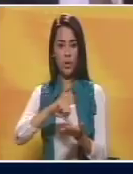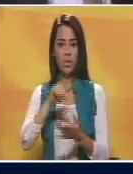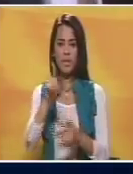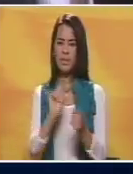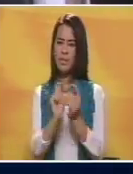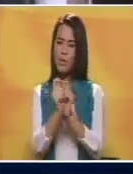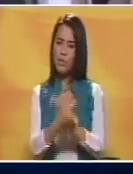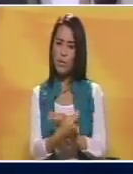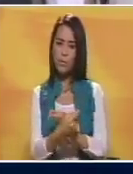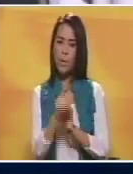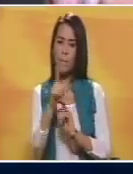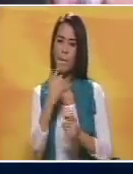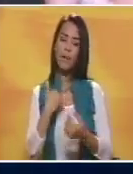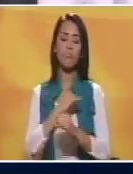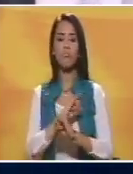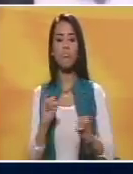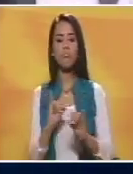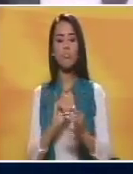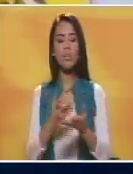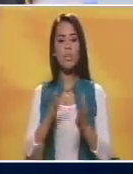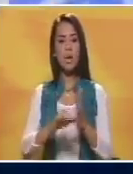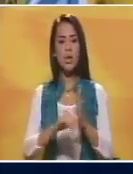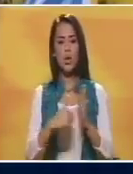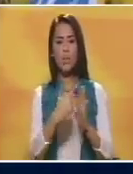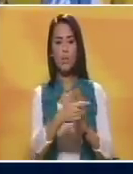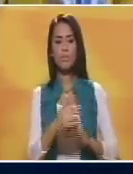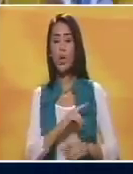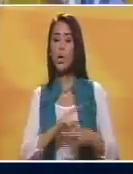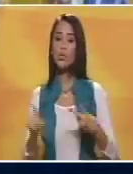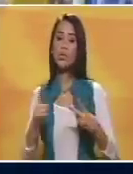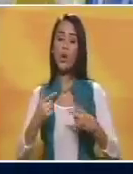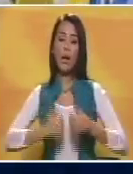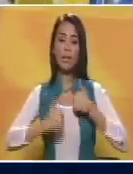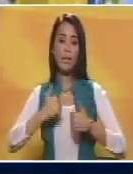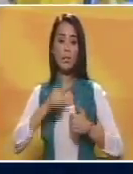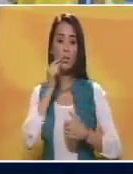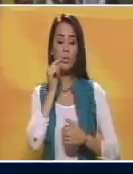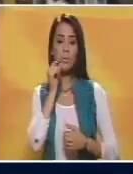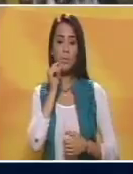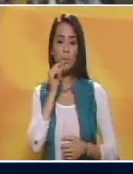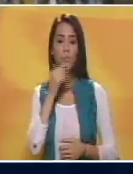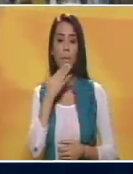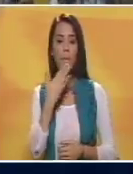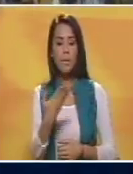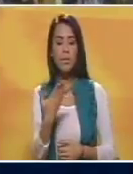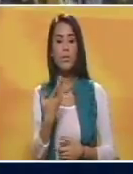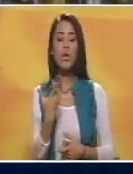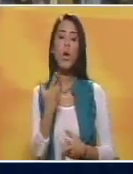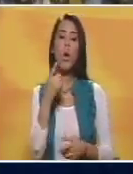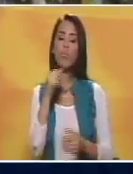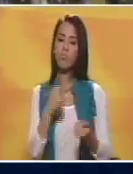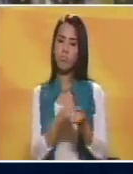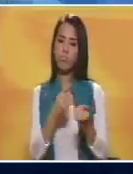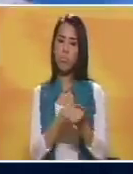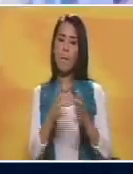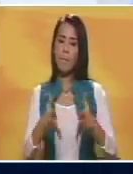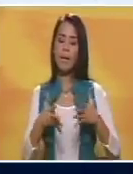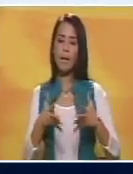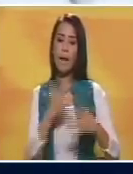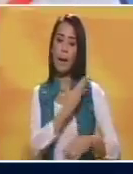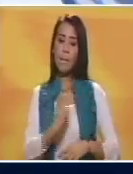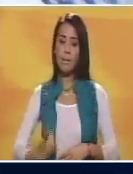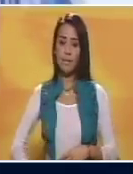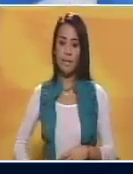nación para acabar con el autoritarismo y la corrupción. El candidato Ricardo Anaya pidió contar con el voto útil para ganar la presidencia